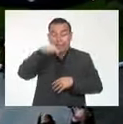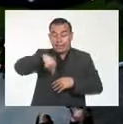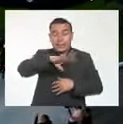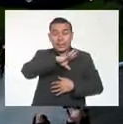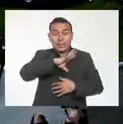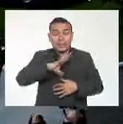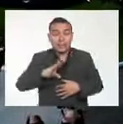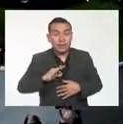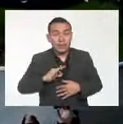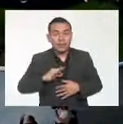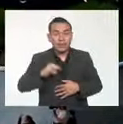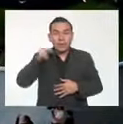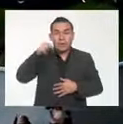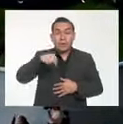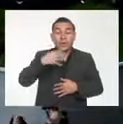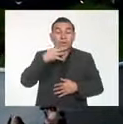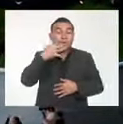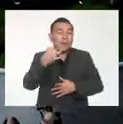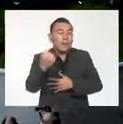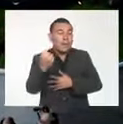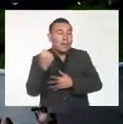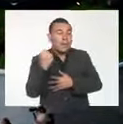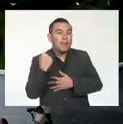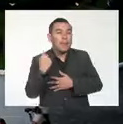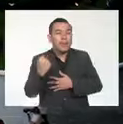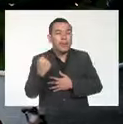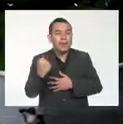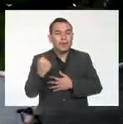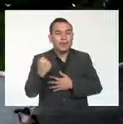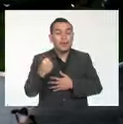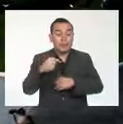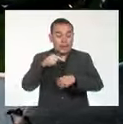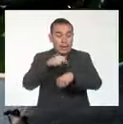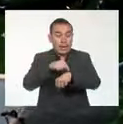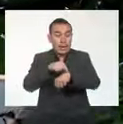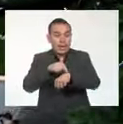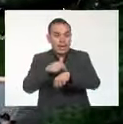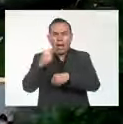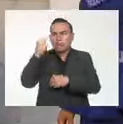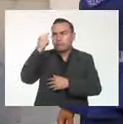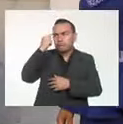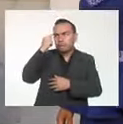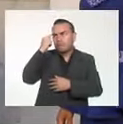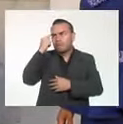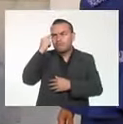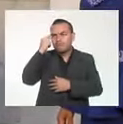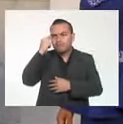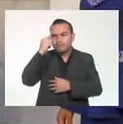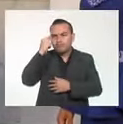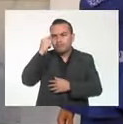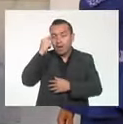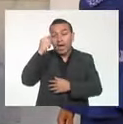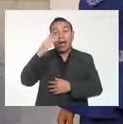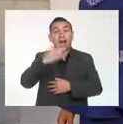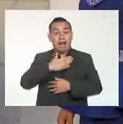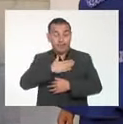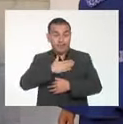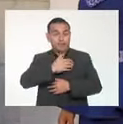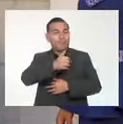país haya sido en un momento tan importante. Pensando en todo esto, me invade una enorme